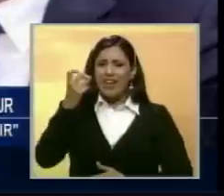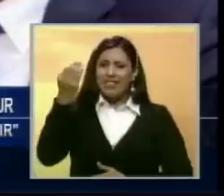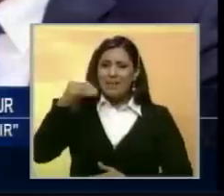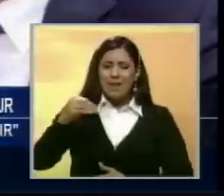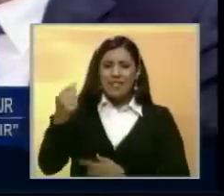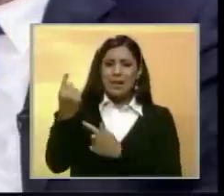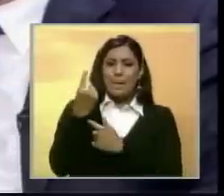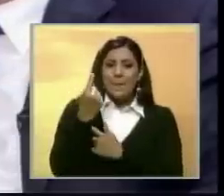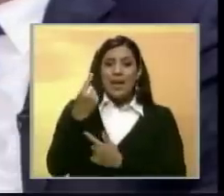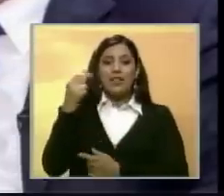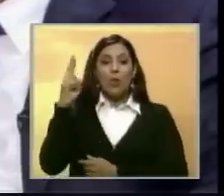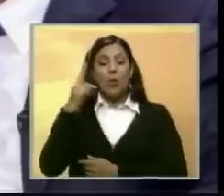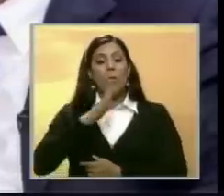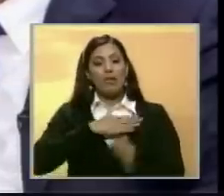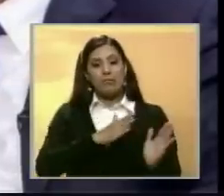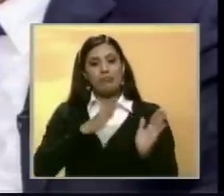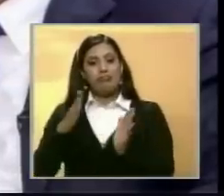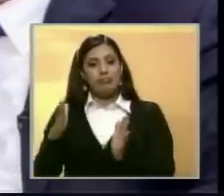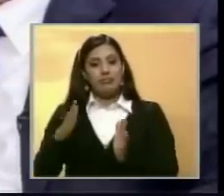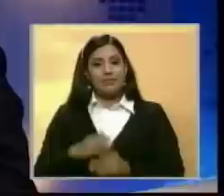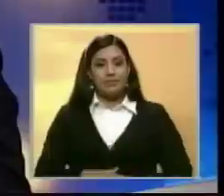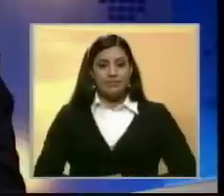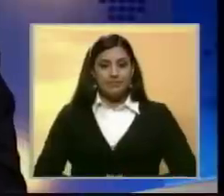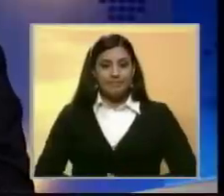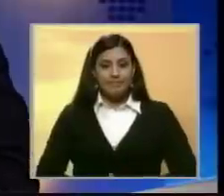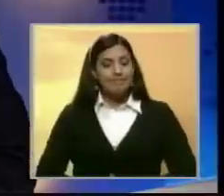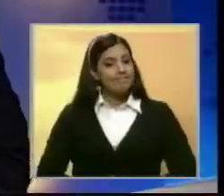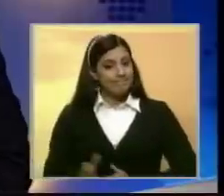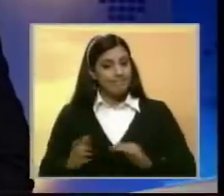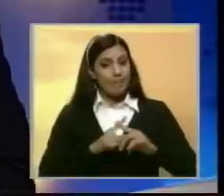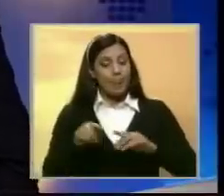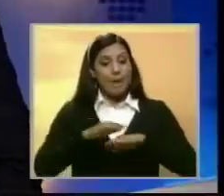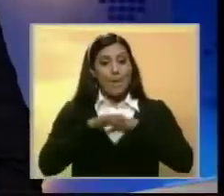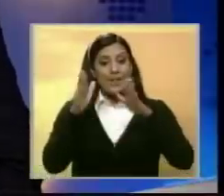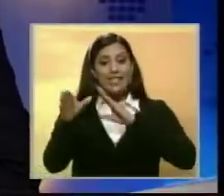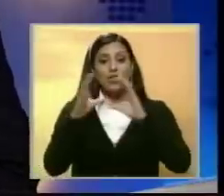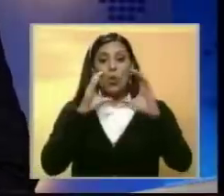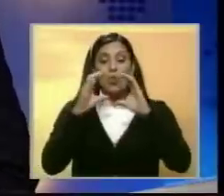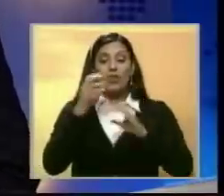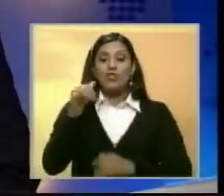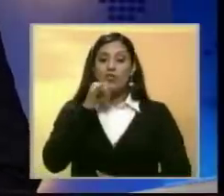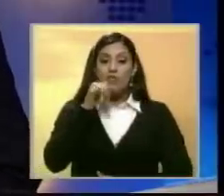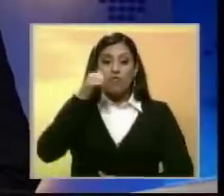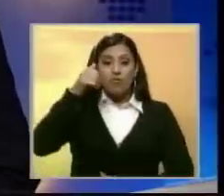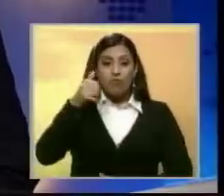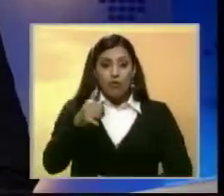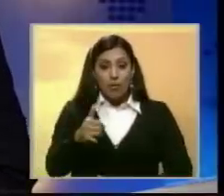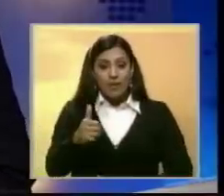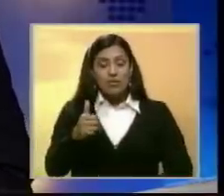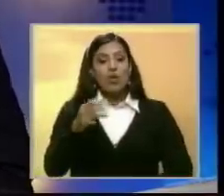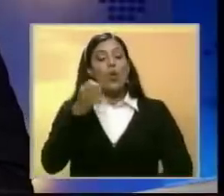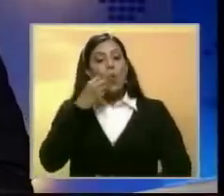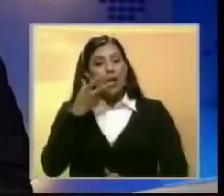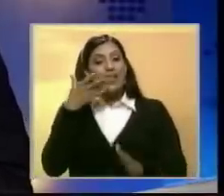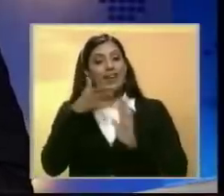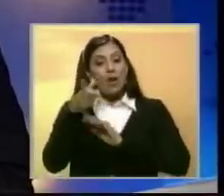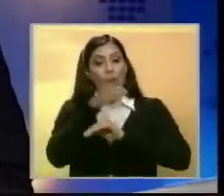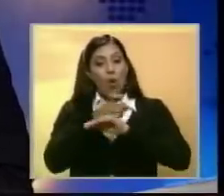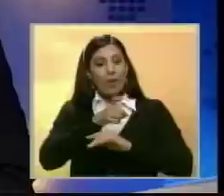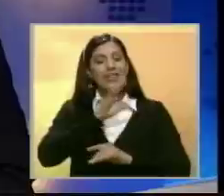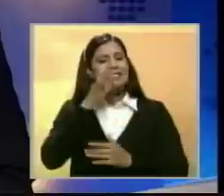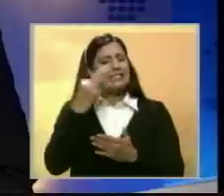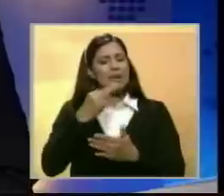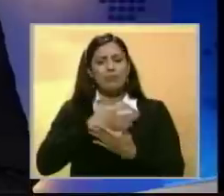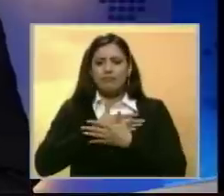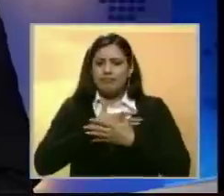que el mandato uruguayo pueda prorrogarse. El ministro de Comunicación e Información, Luis José Marcano, dijo que el gobierno siempre ha